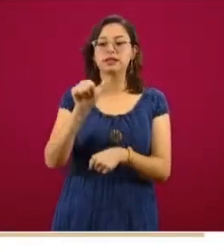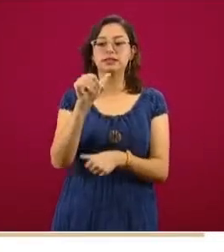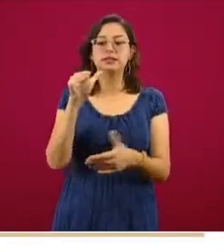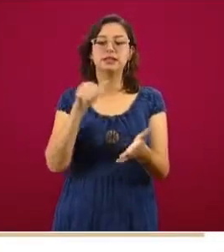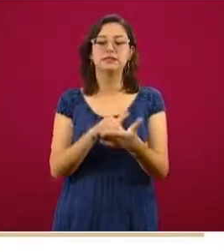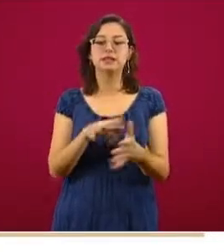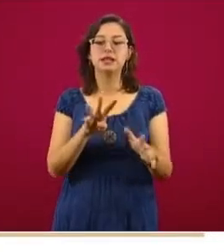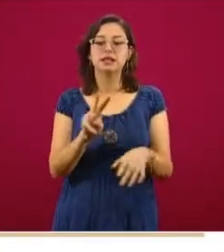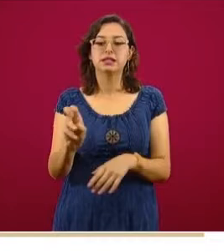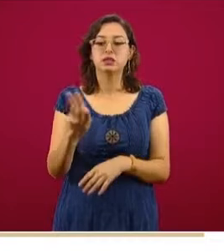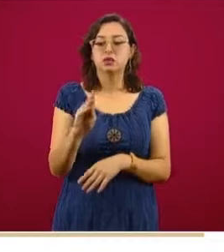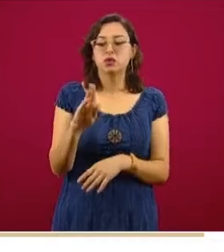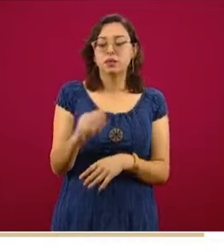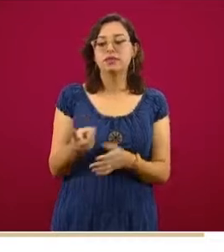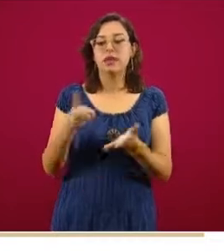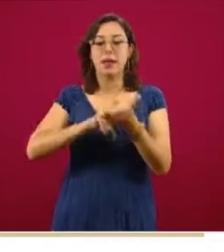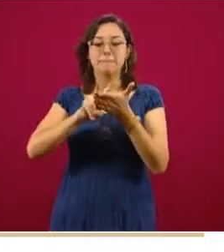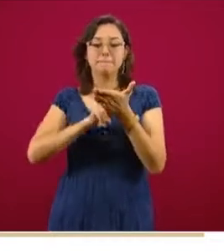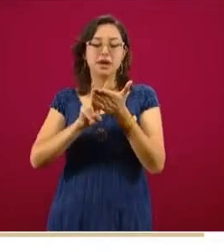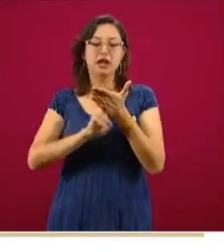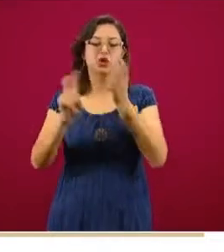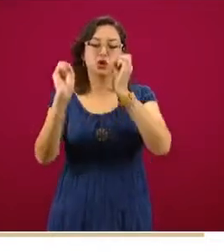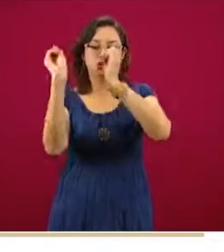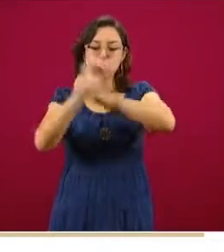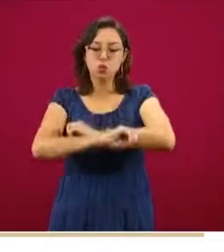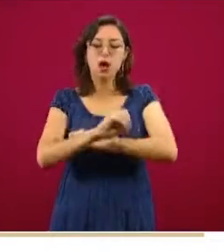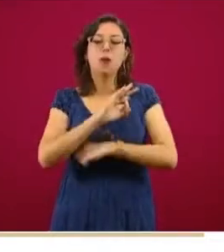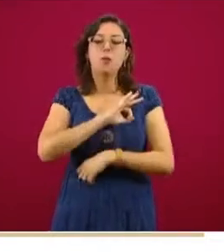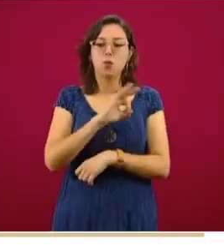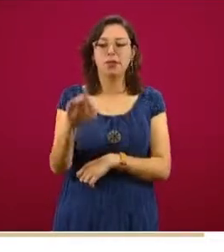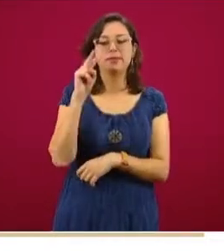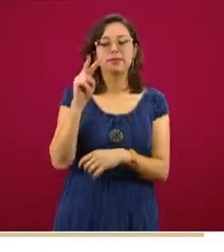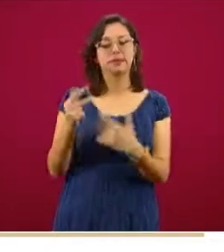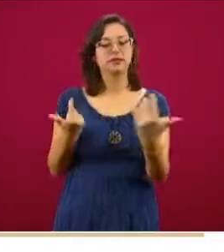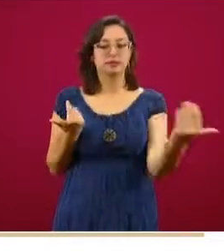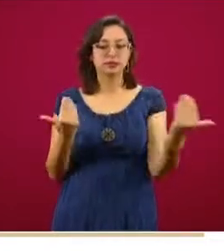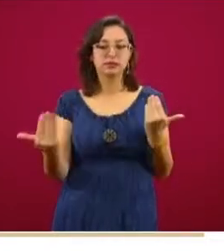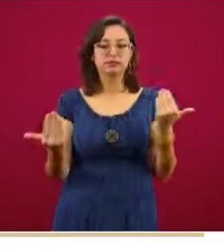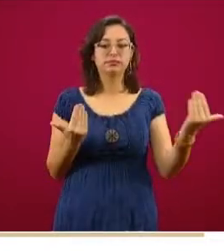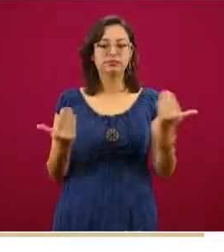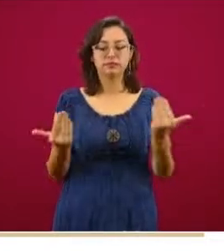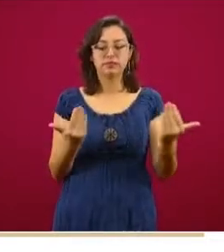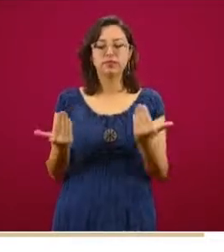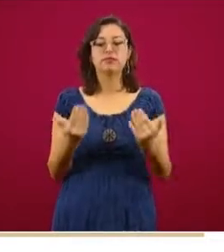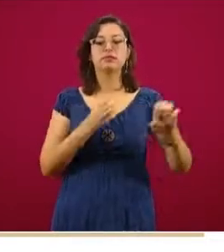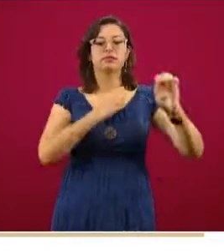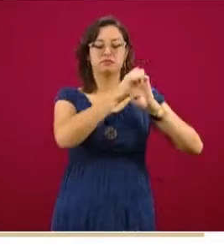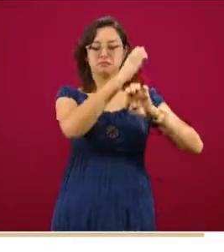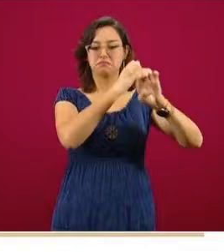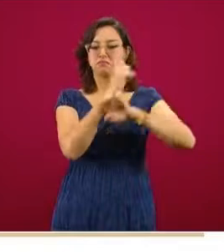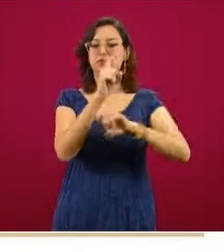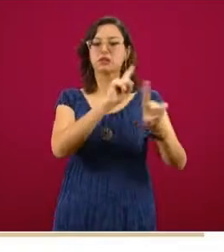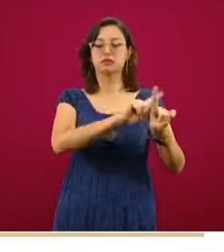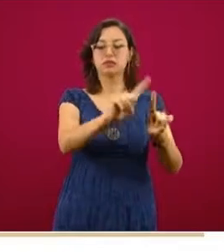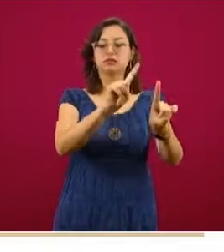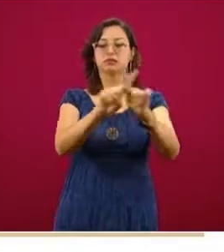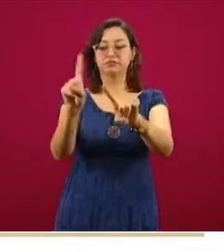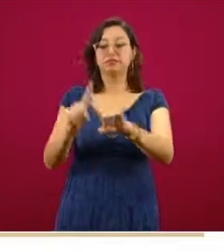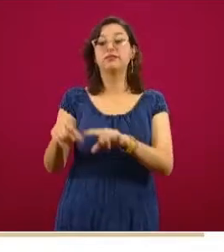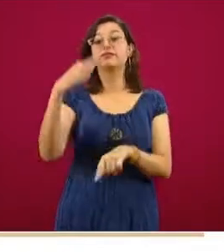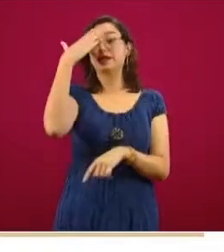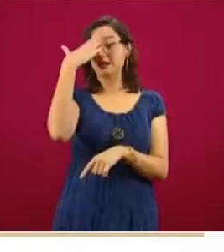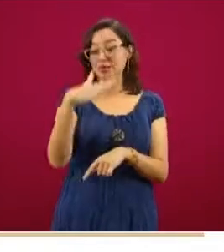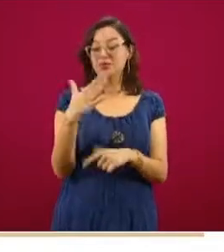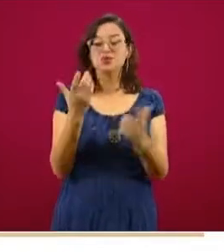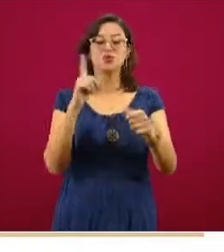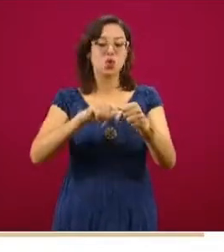más oscuros, los verdes más oscuros, ahora sí poder hacer una comparación entre entidades federativas, sabiendo que los colores